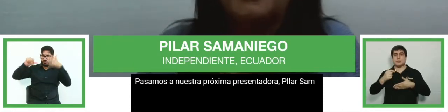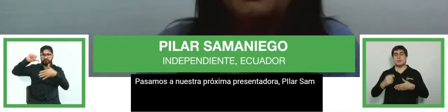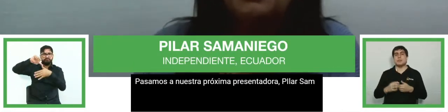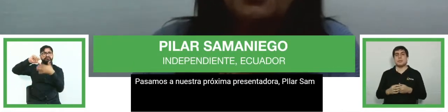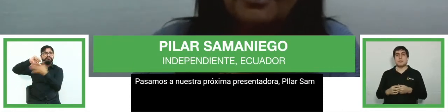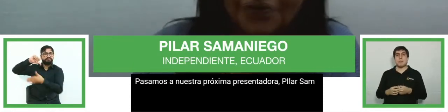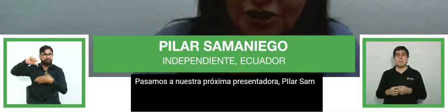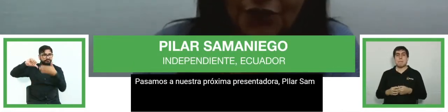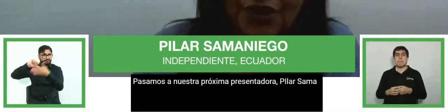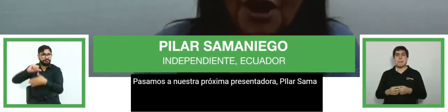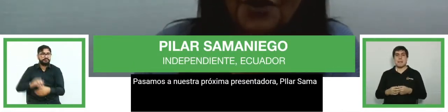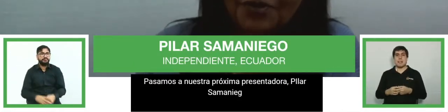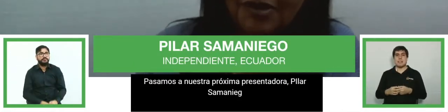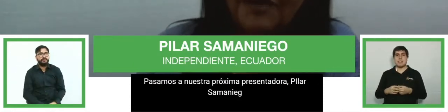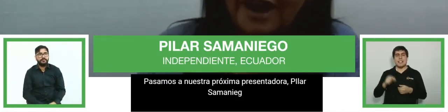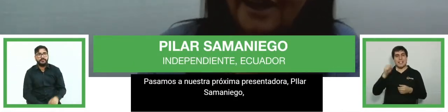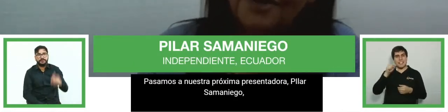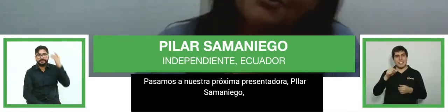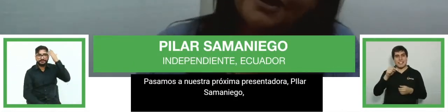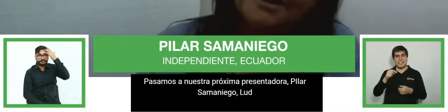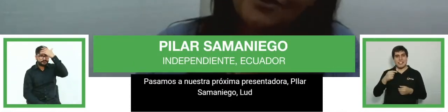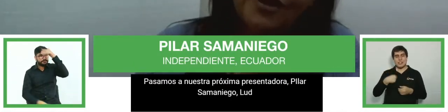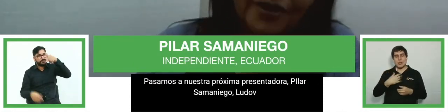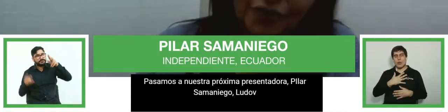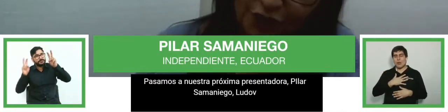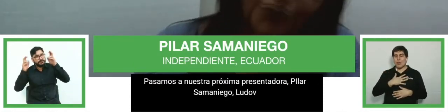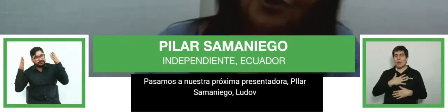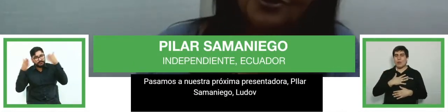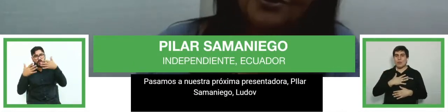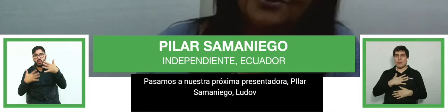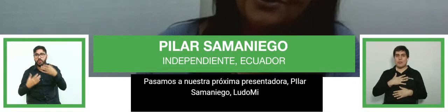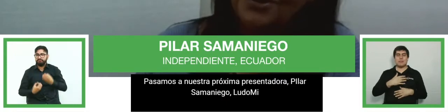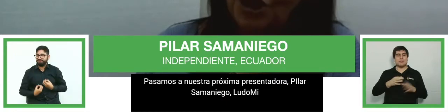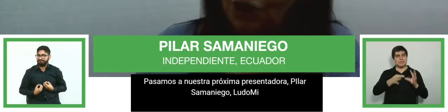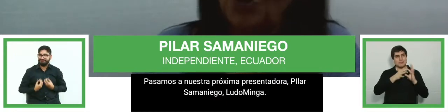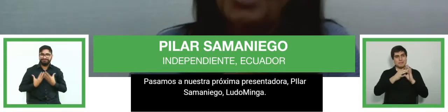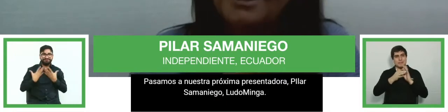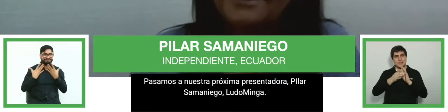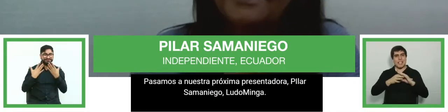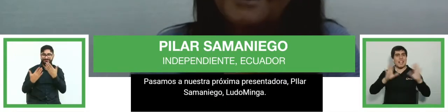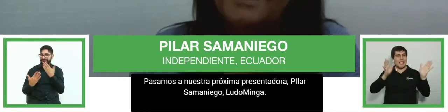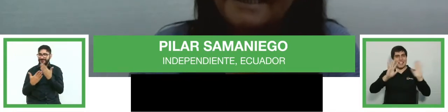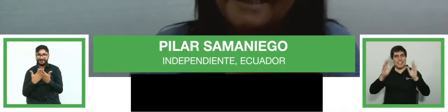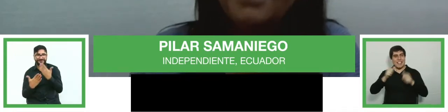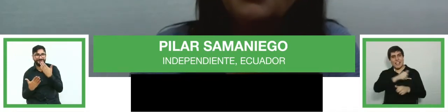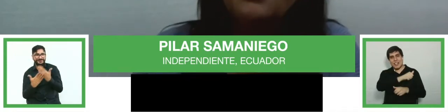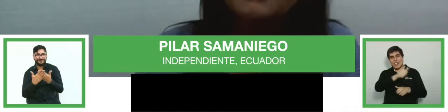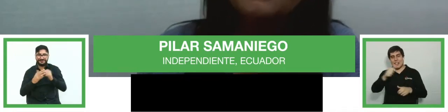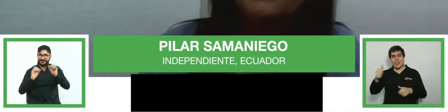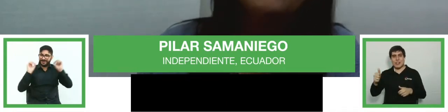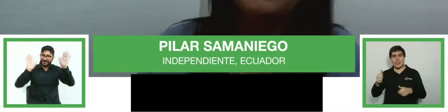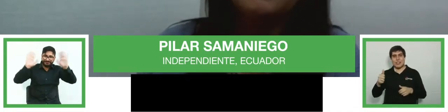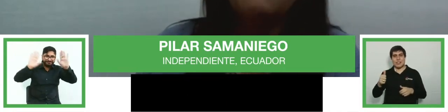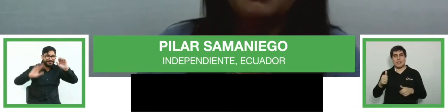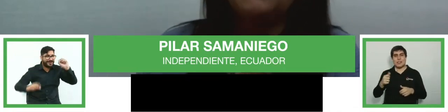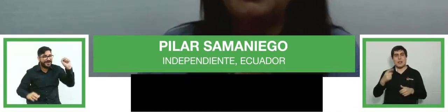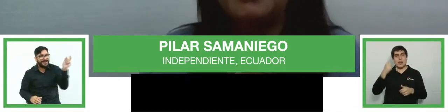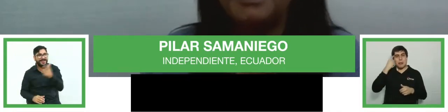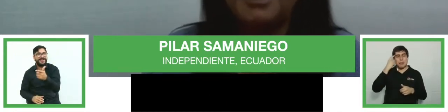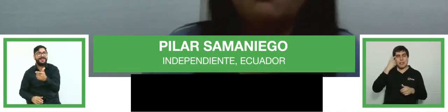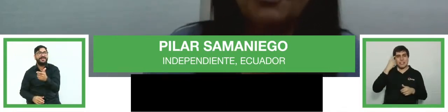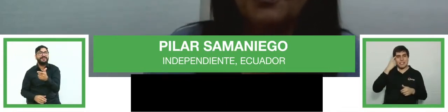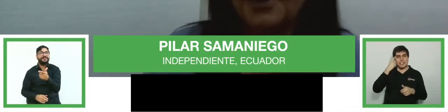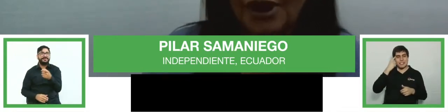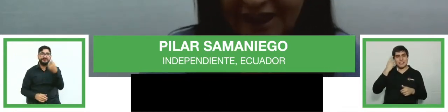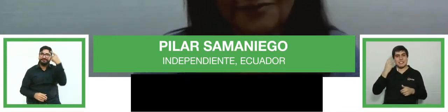Latinoamérica, constituye un privilegio poder saludar con todos y todas, sin sujeción a las dimensiones